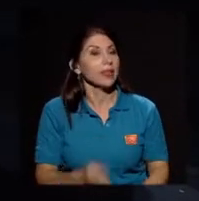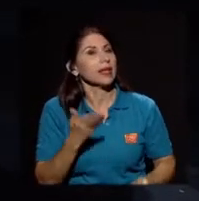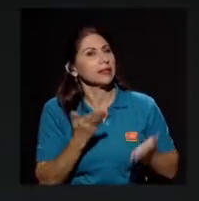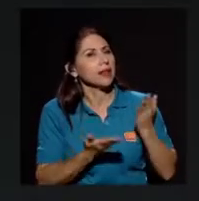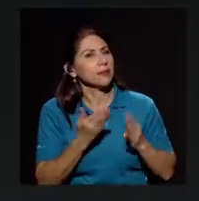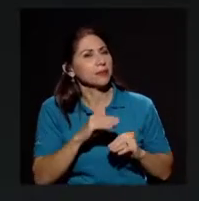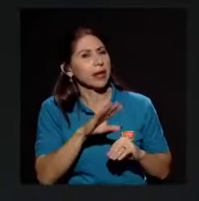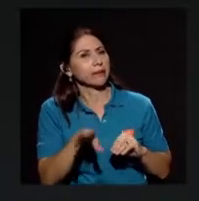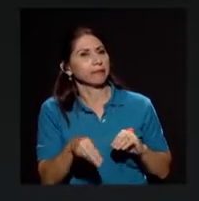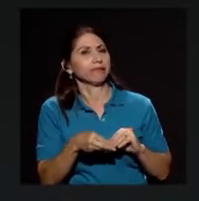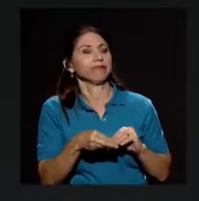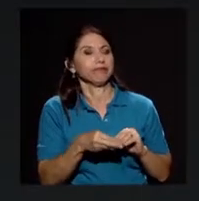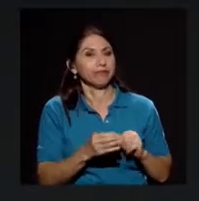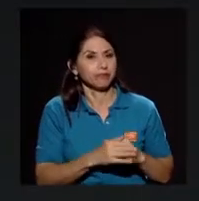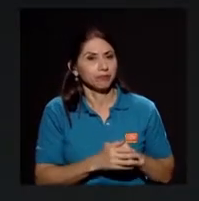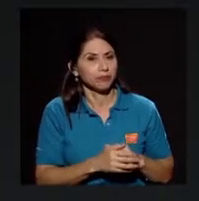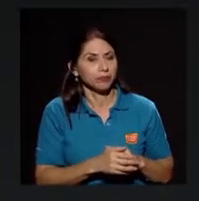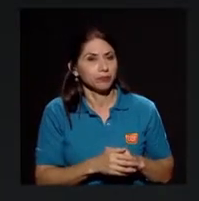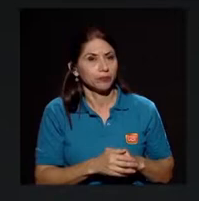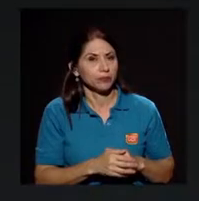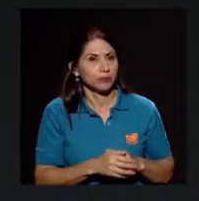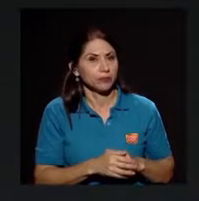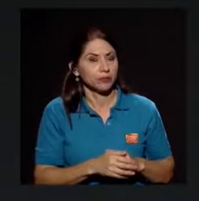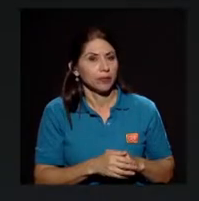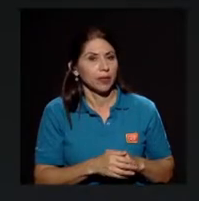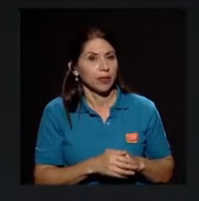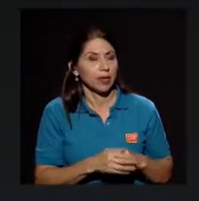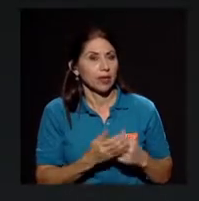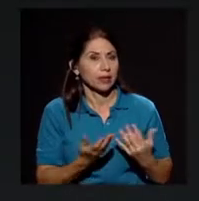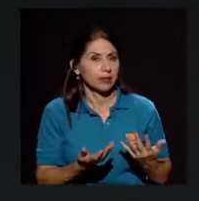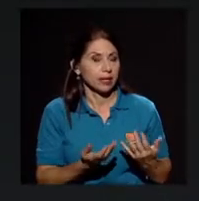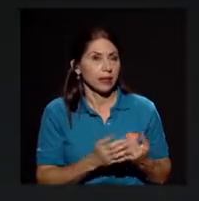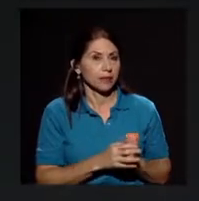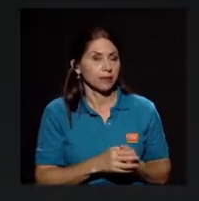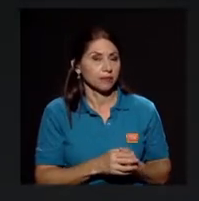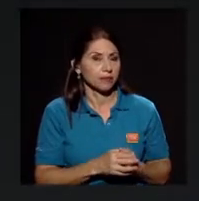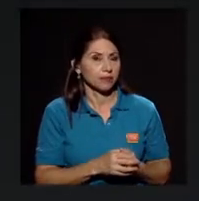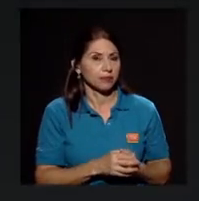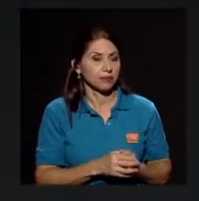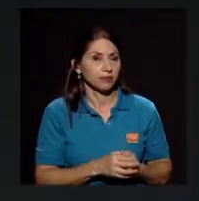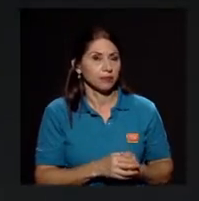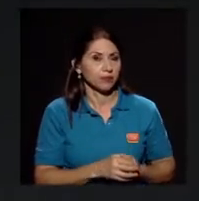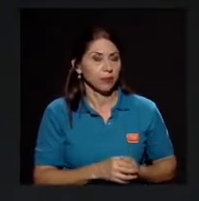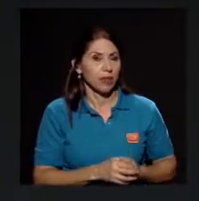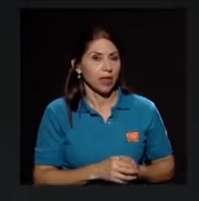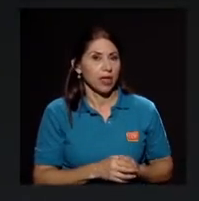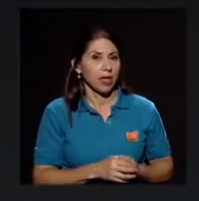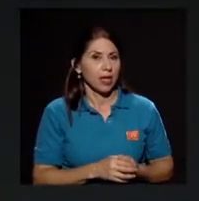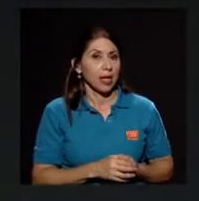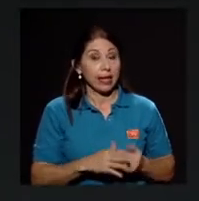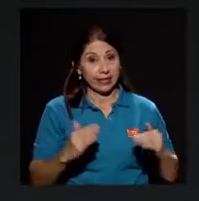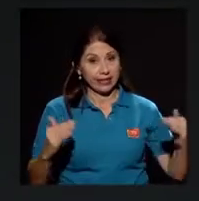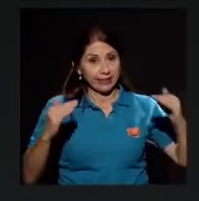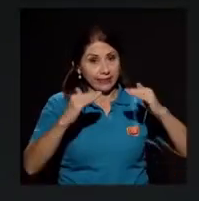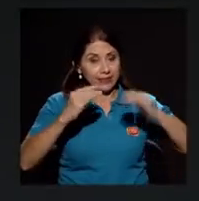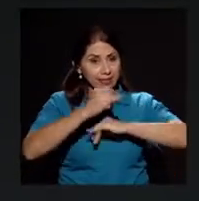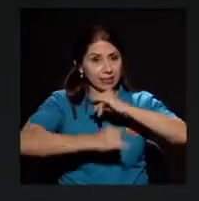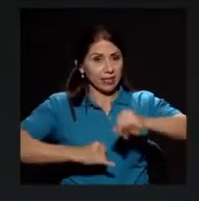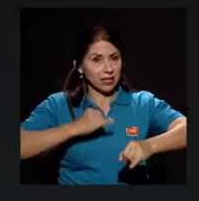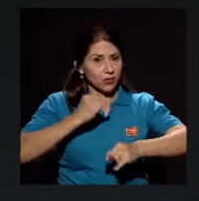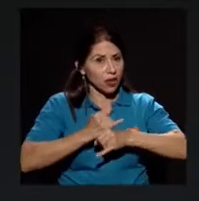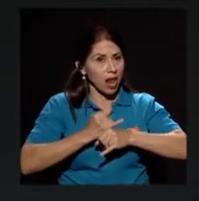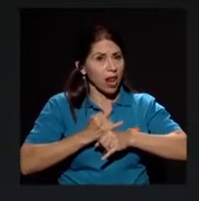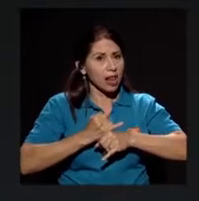de página no sé louis y es que en el entorno internacional con